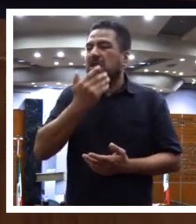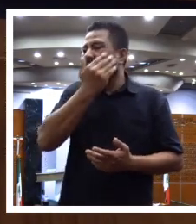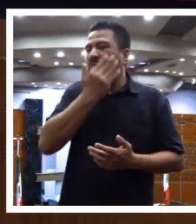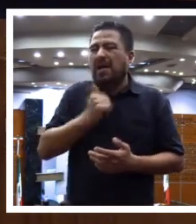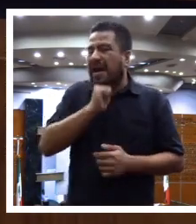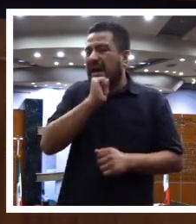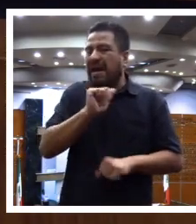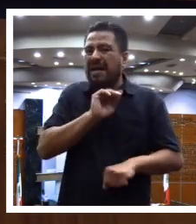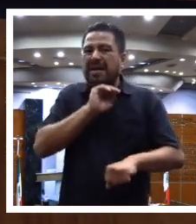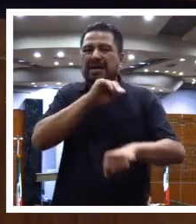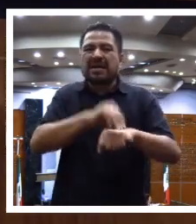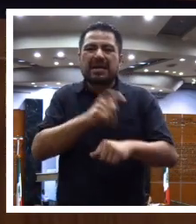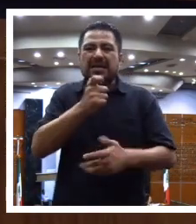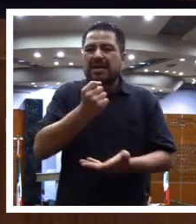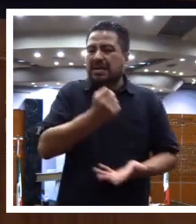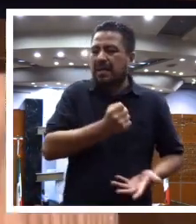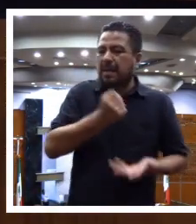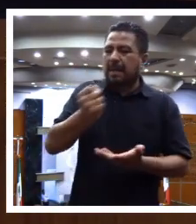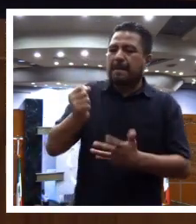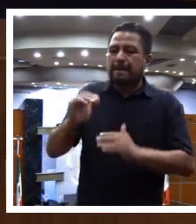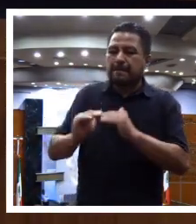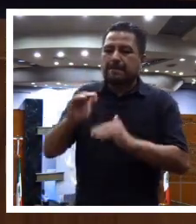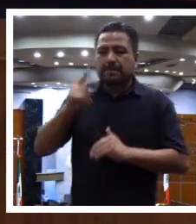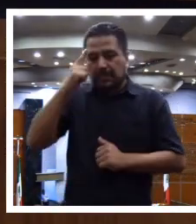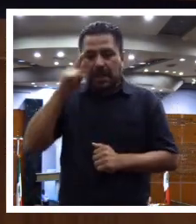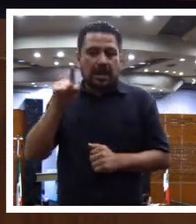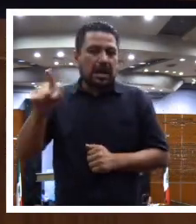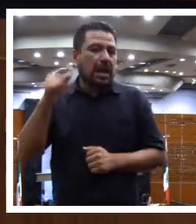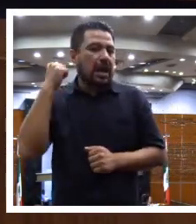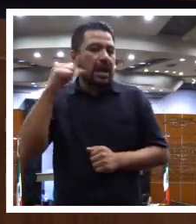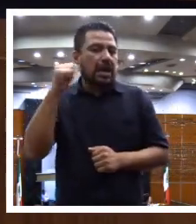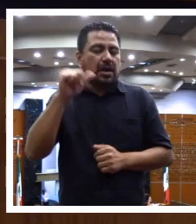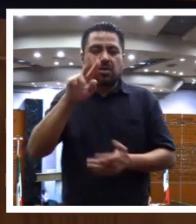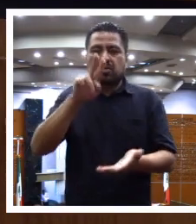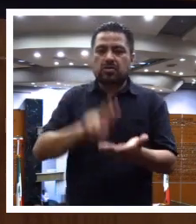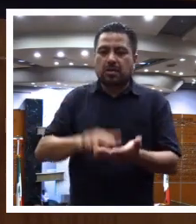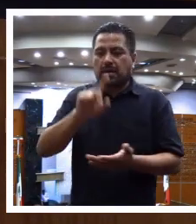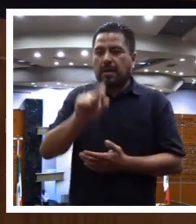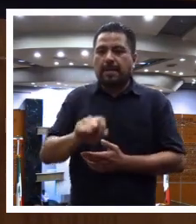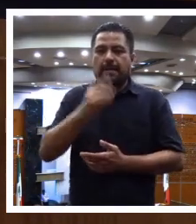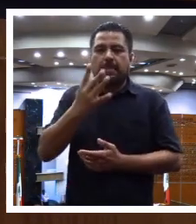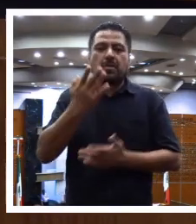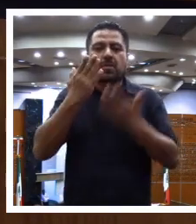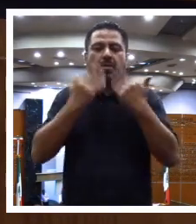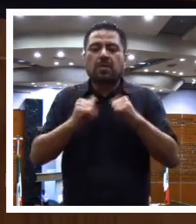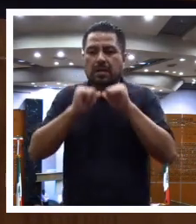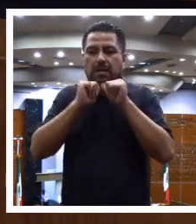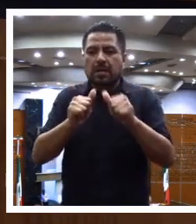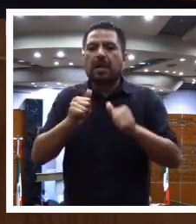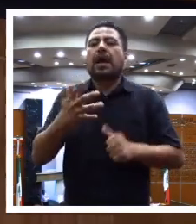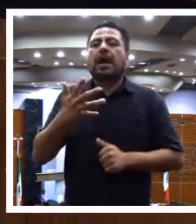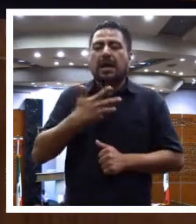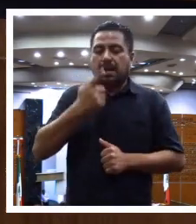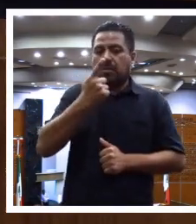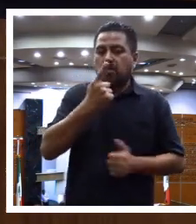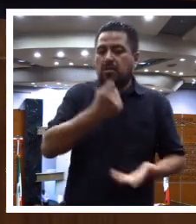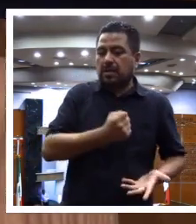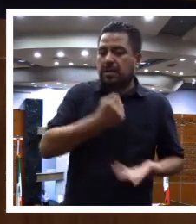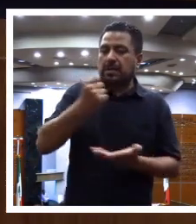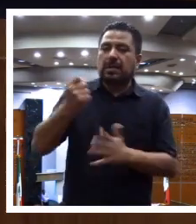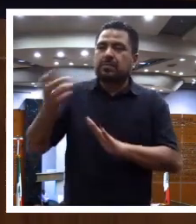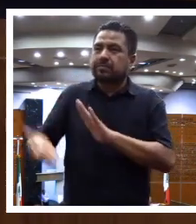existe algún recurso etiquetado para Acapulco en el presupuesto 2024. Existe un recurso para